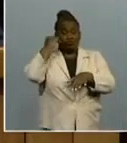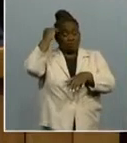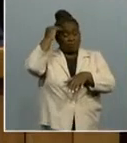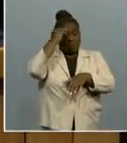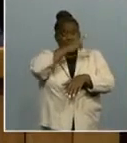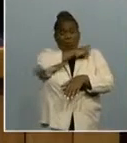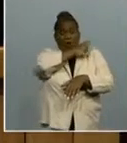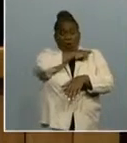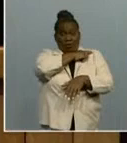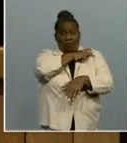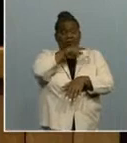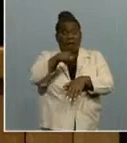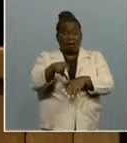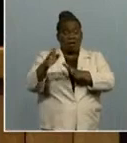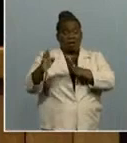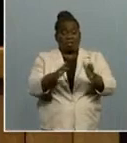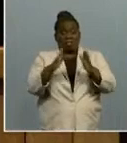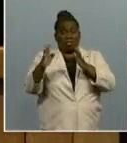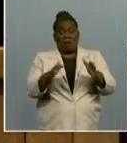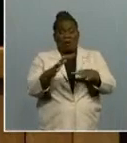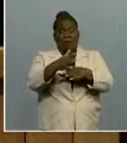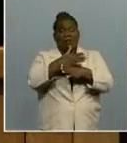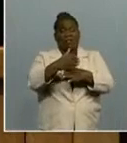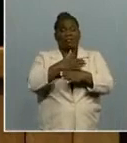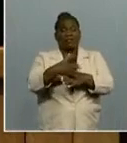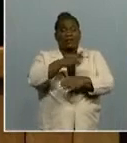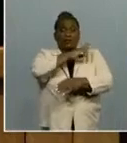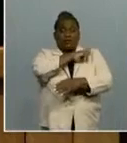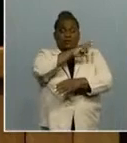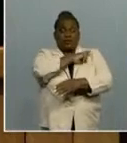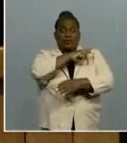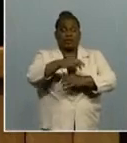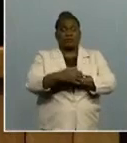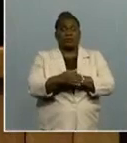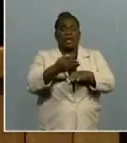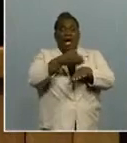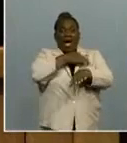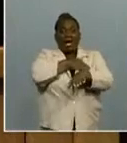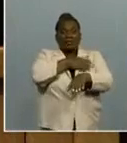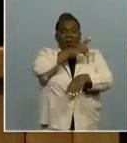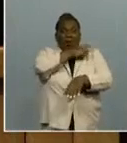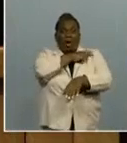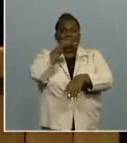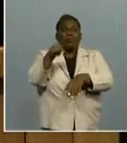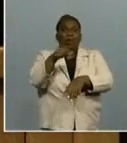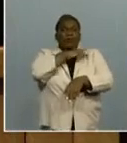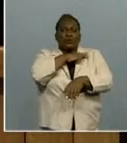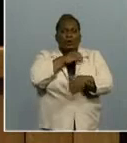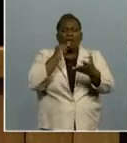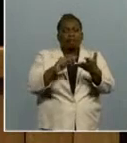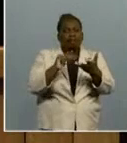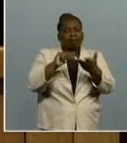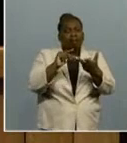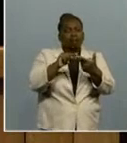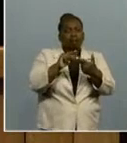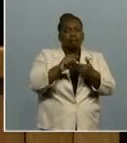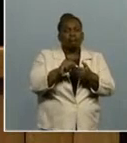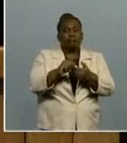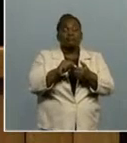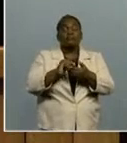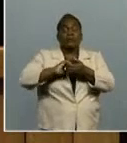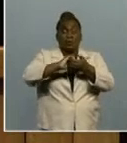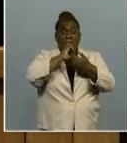cuenta las etapas de tránsito por diferentes responsabilidades compatriotas el bloqueo y la